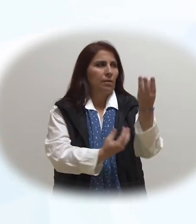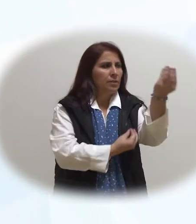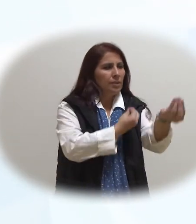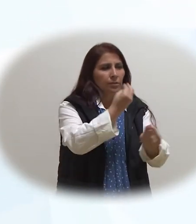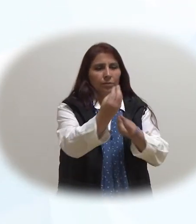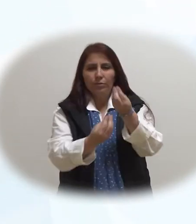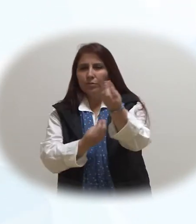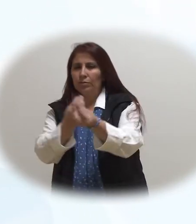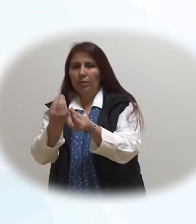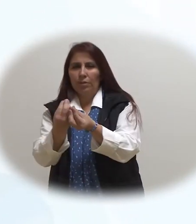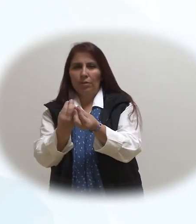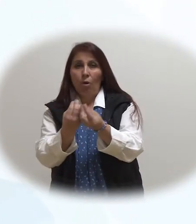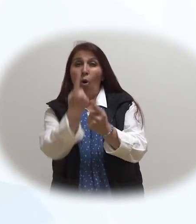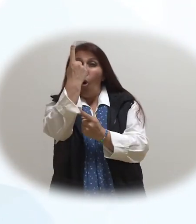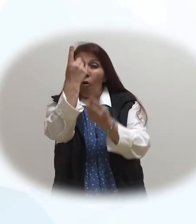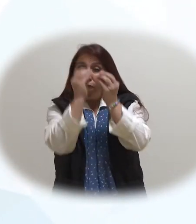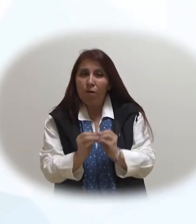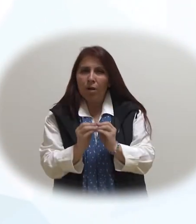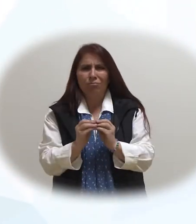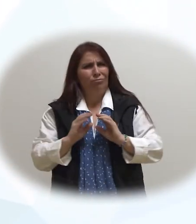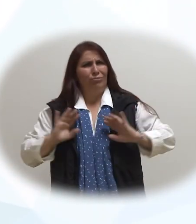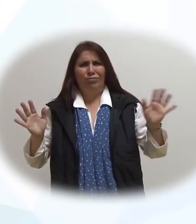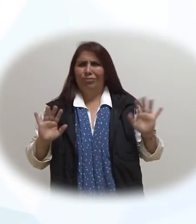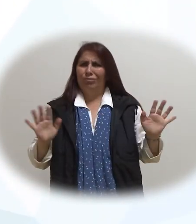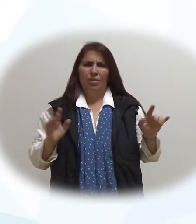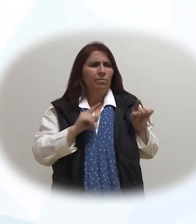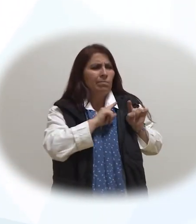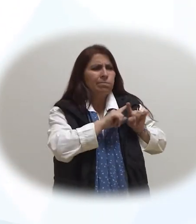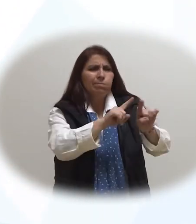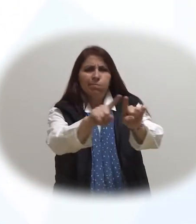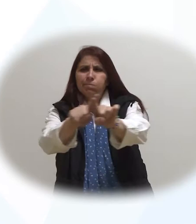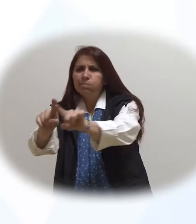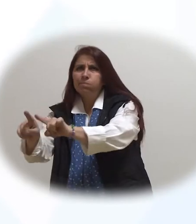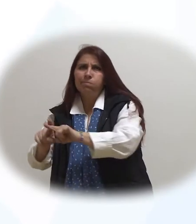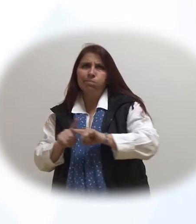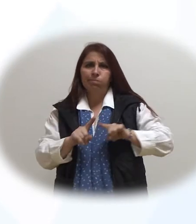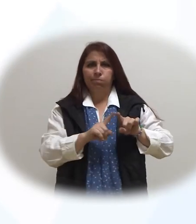existen muchas formas diferentes de hacer las cosas.